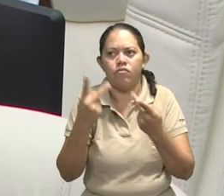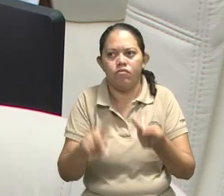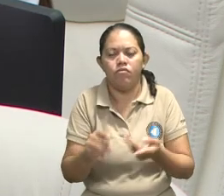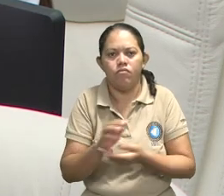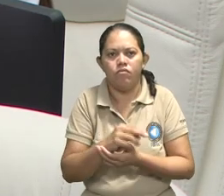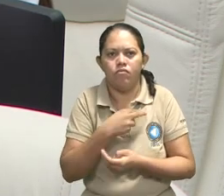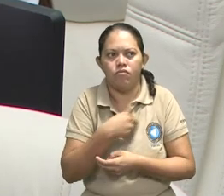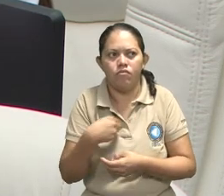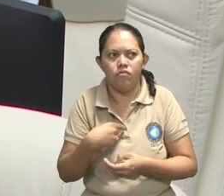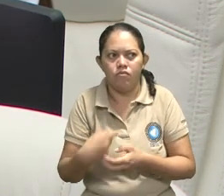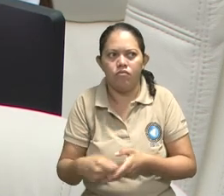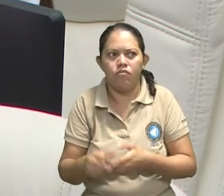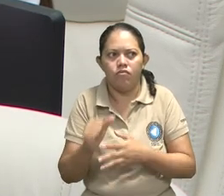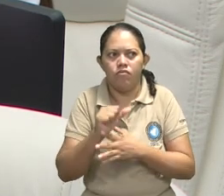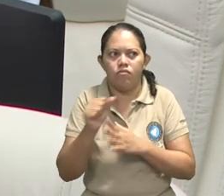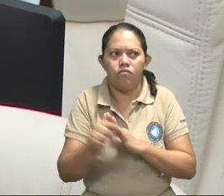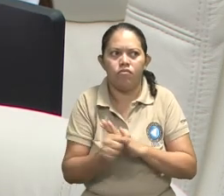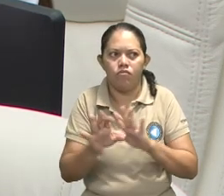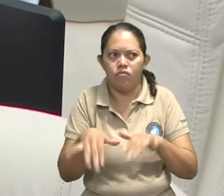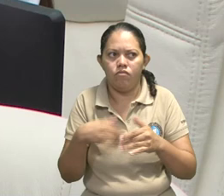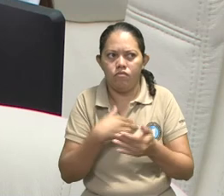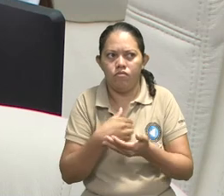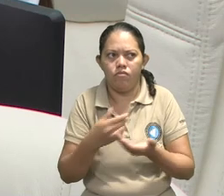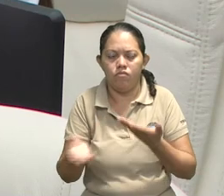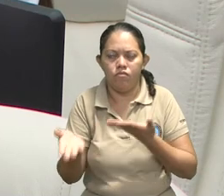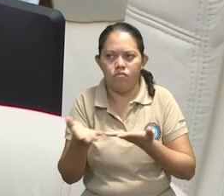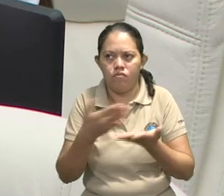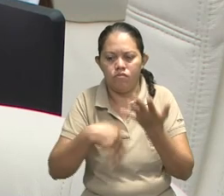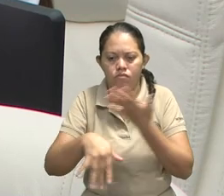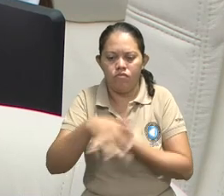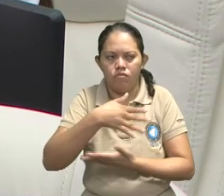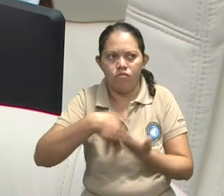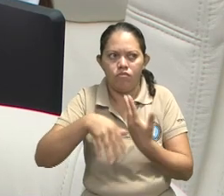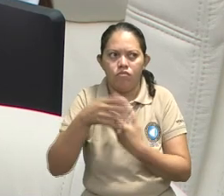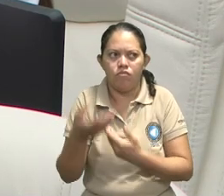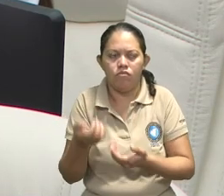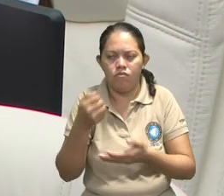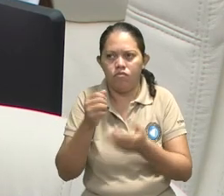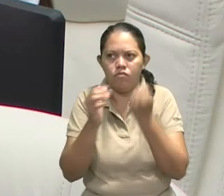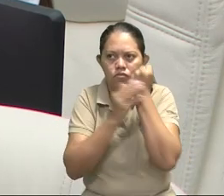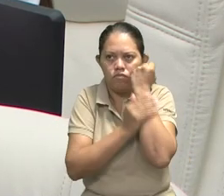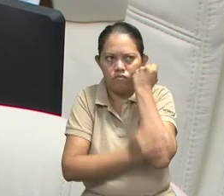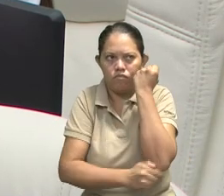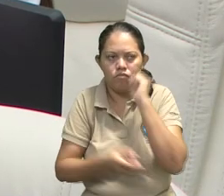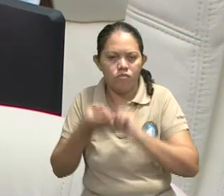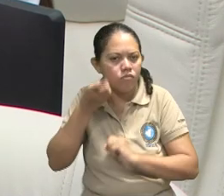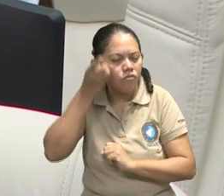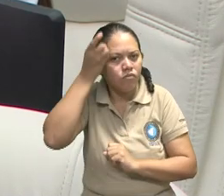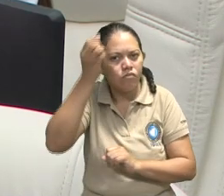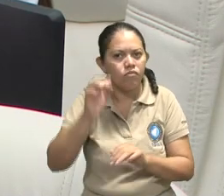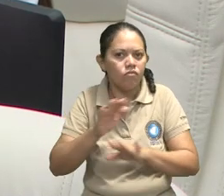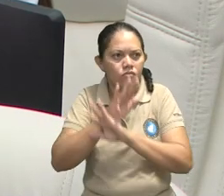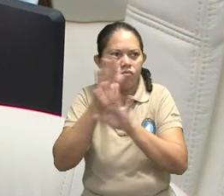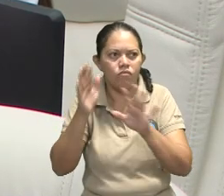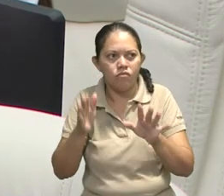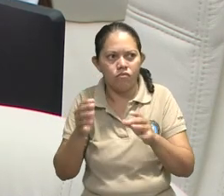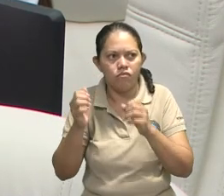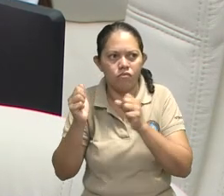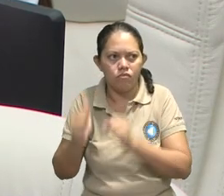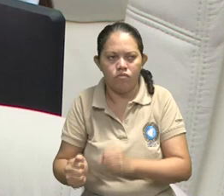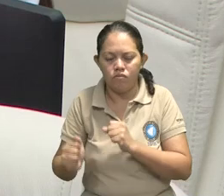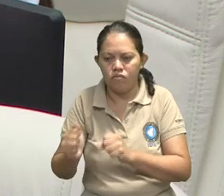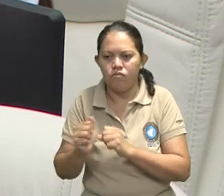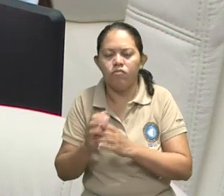el fortalecimiento de la autoridad superior. En relación al Plan Nacional de Lucha contra la Pobreza para el Desarrollo Humano, la iniciativa de